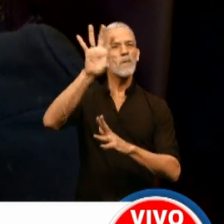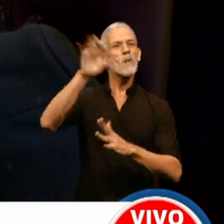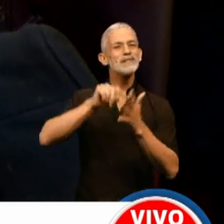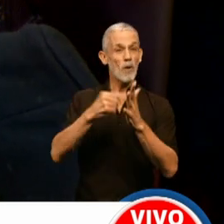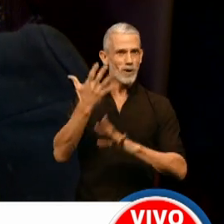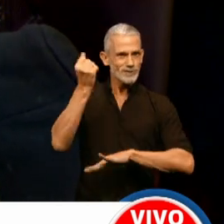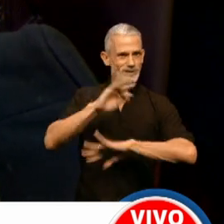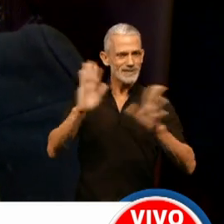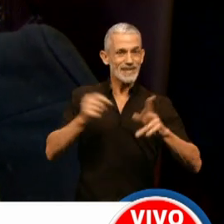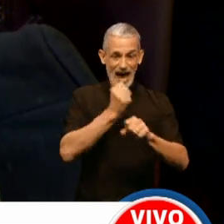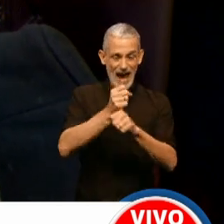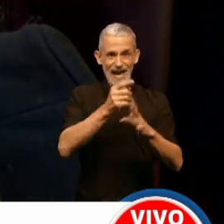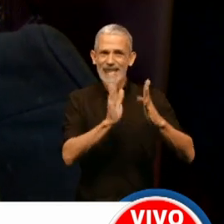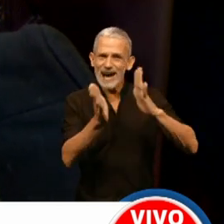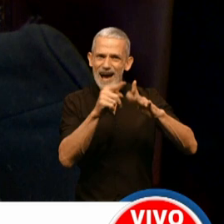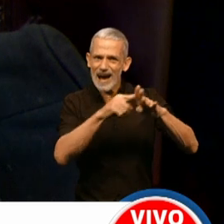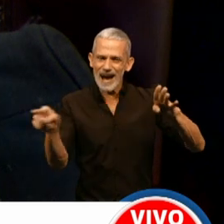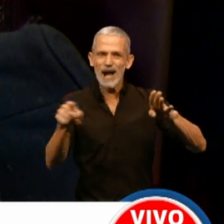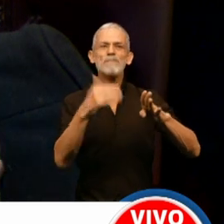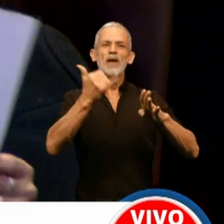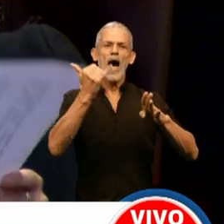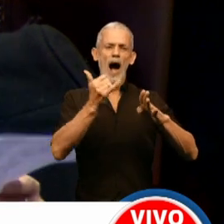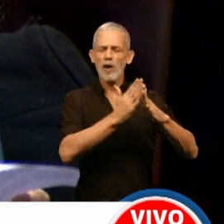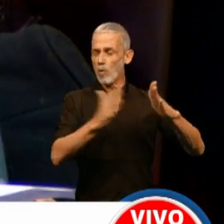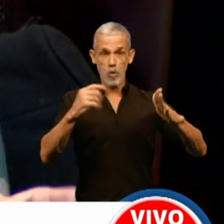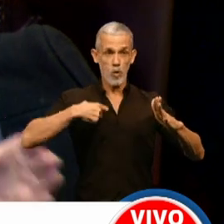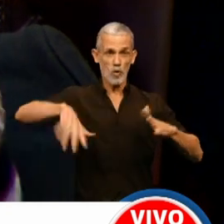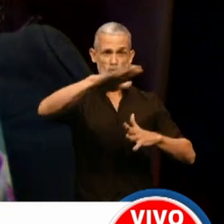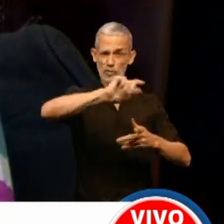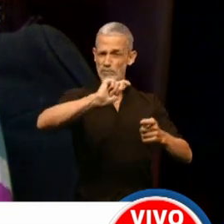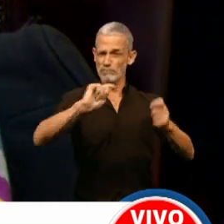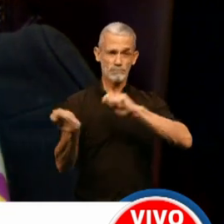aires este tratamiento ha habido una irrupción social